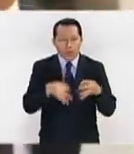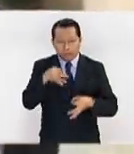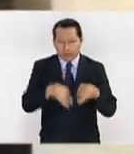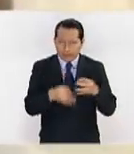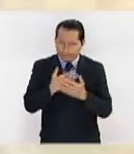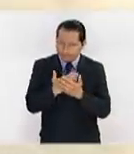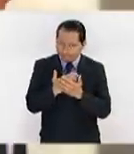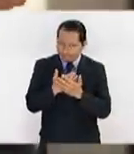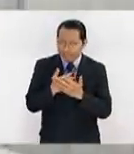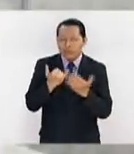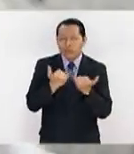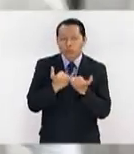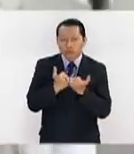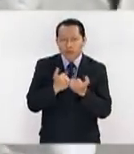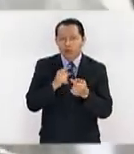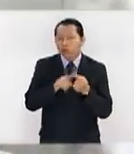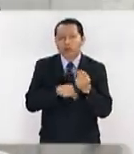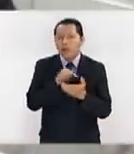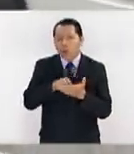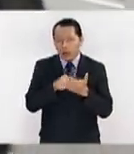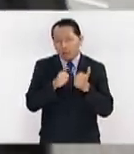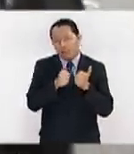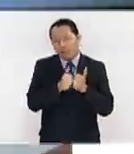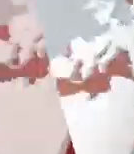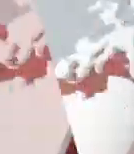informen sobre la dirección de residencia.